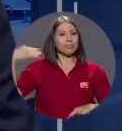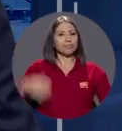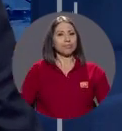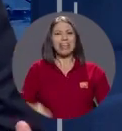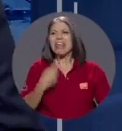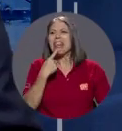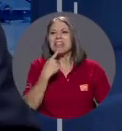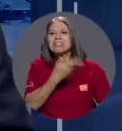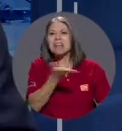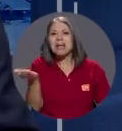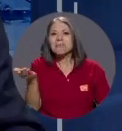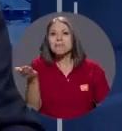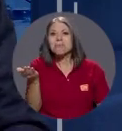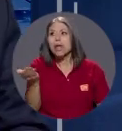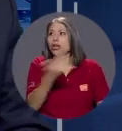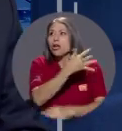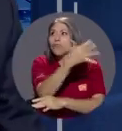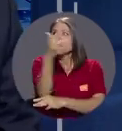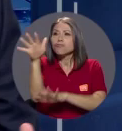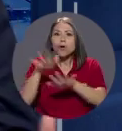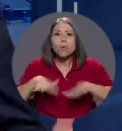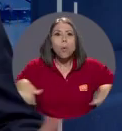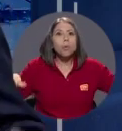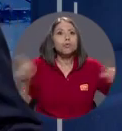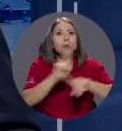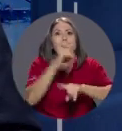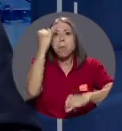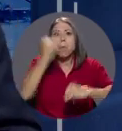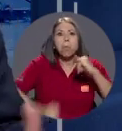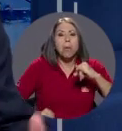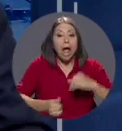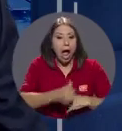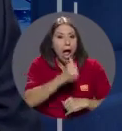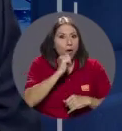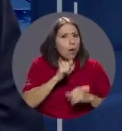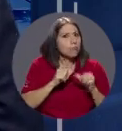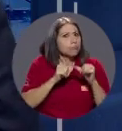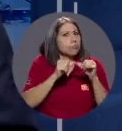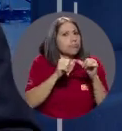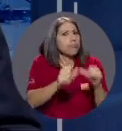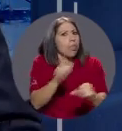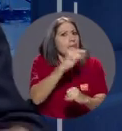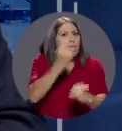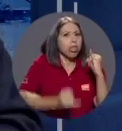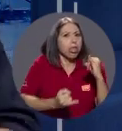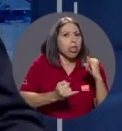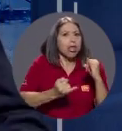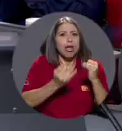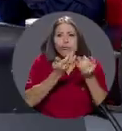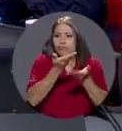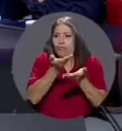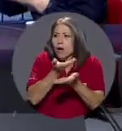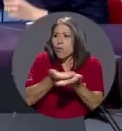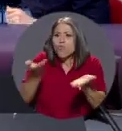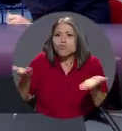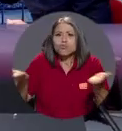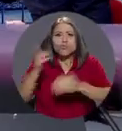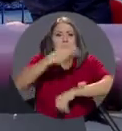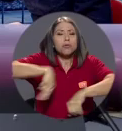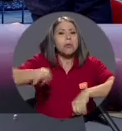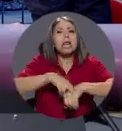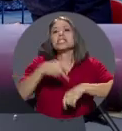anteriores. ¿Qué nos decían? Que los recursos eran inagotables. El agua era inagotable, todo lo que eran recursos